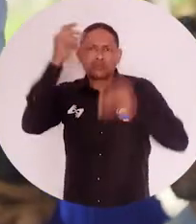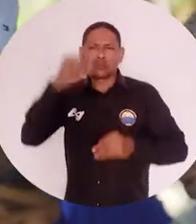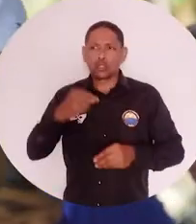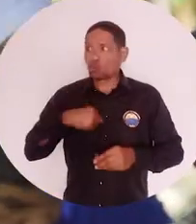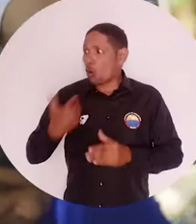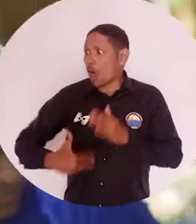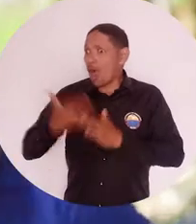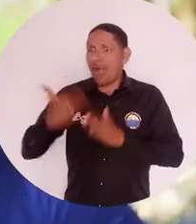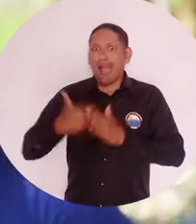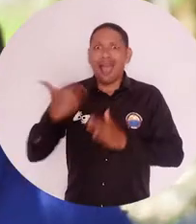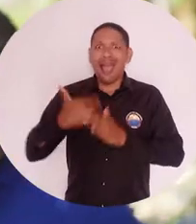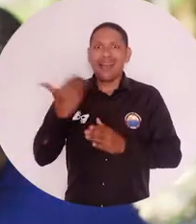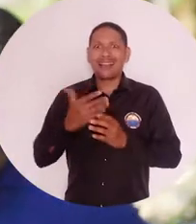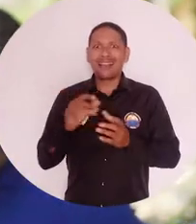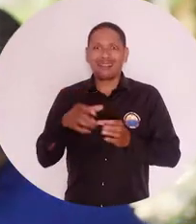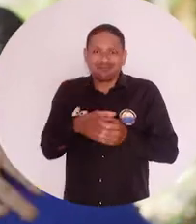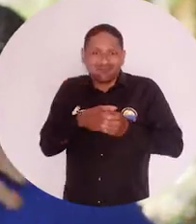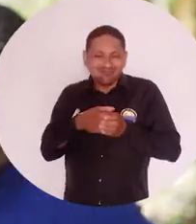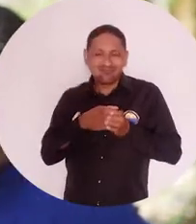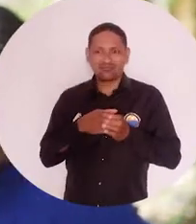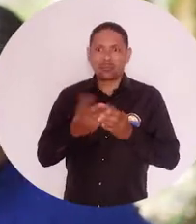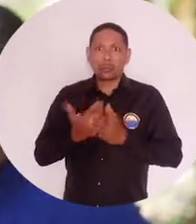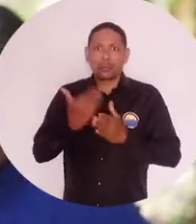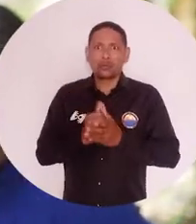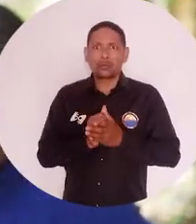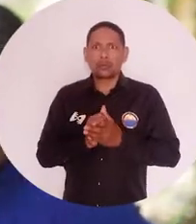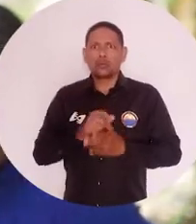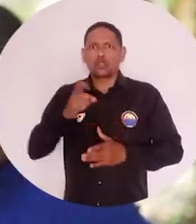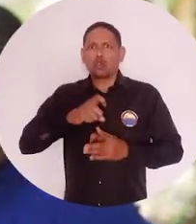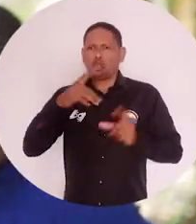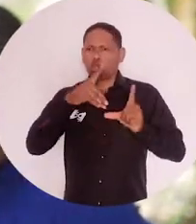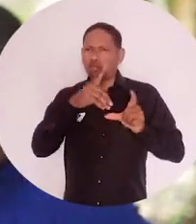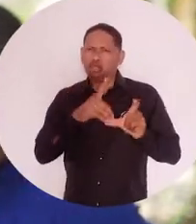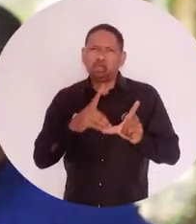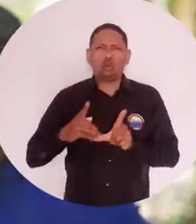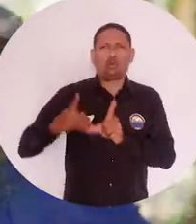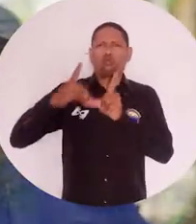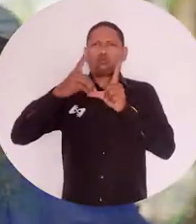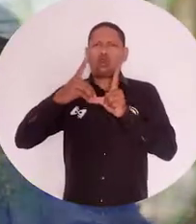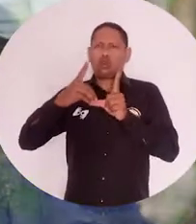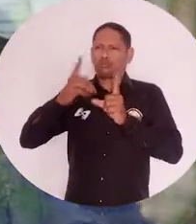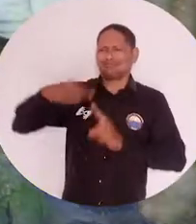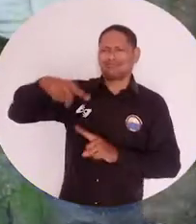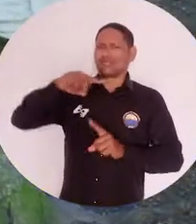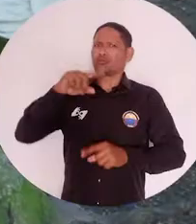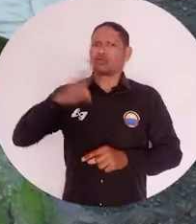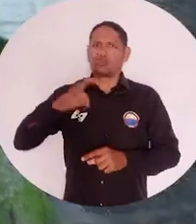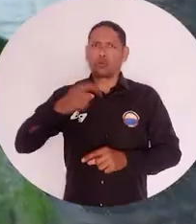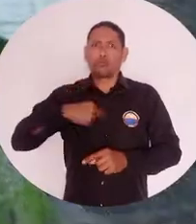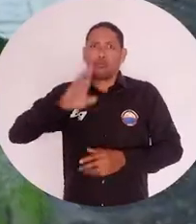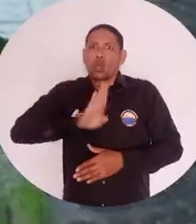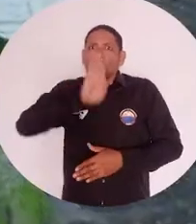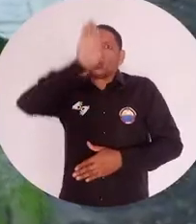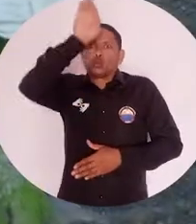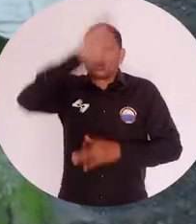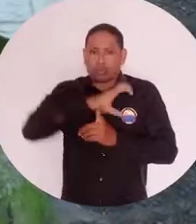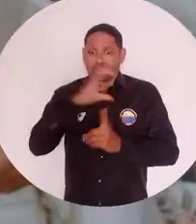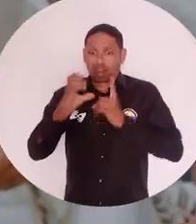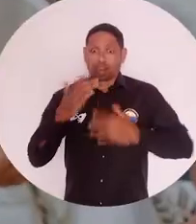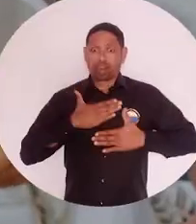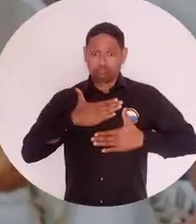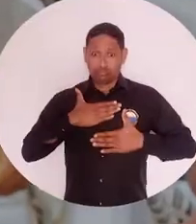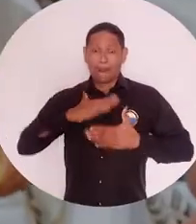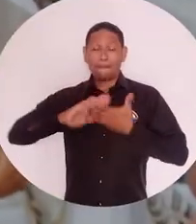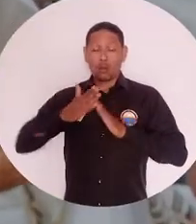mi promotora en el marco de la cooperativa y listo, no necesito volverme doctor en turismo para poder seguir conservando mis costumbres y generar ingresos para